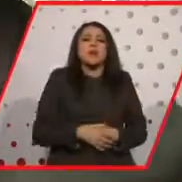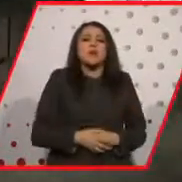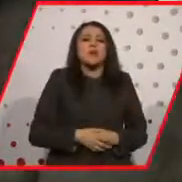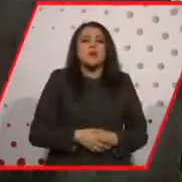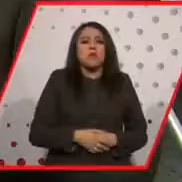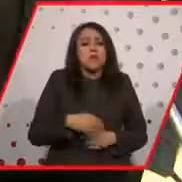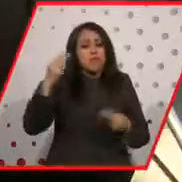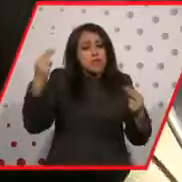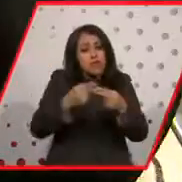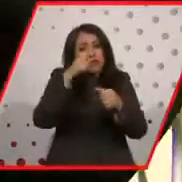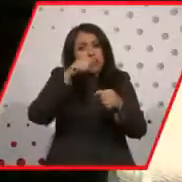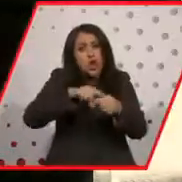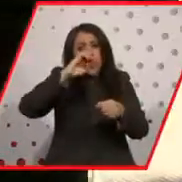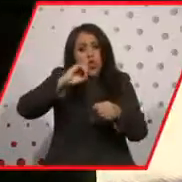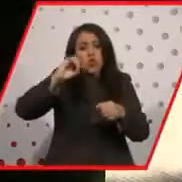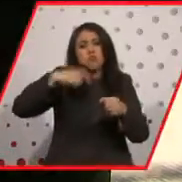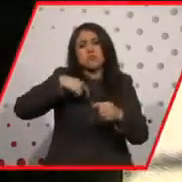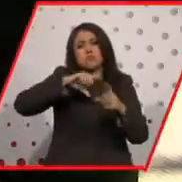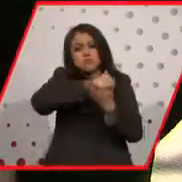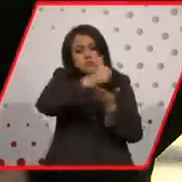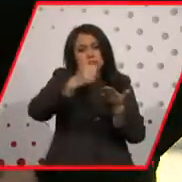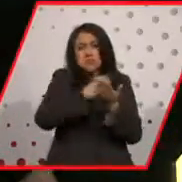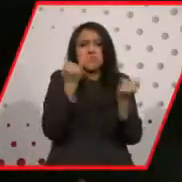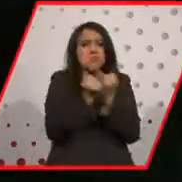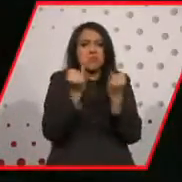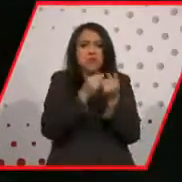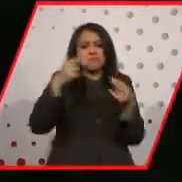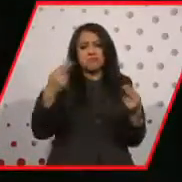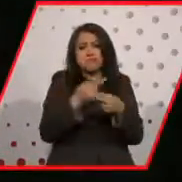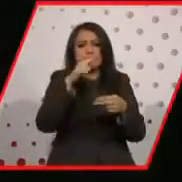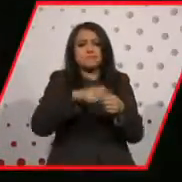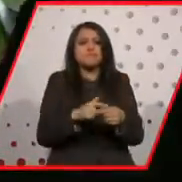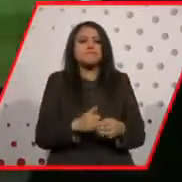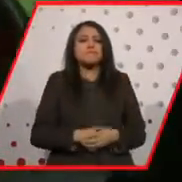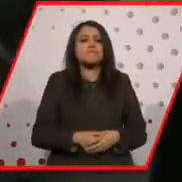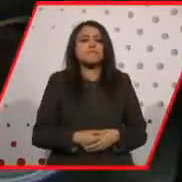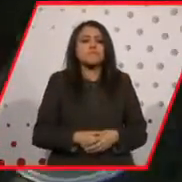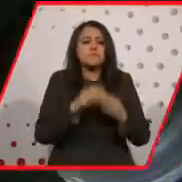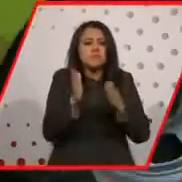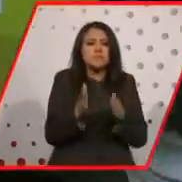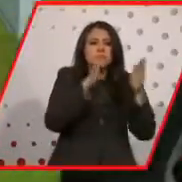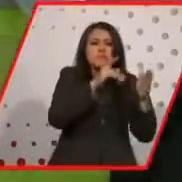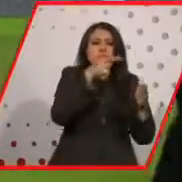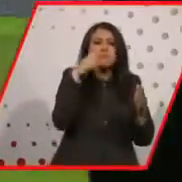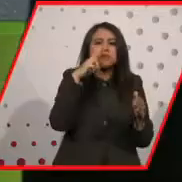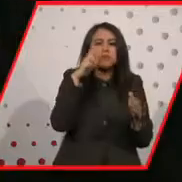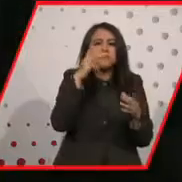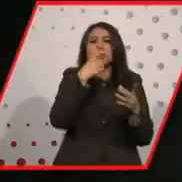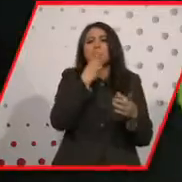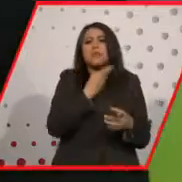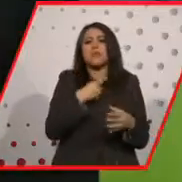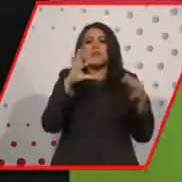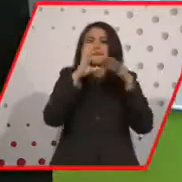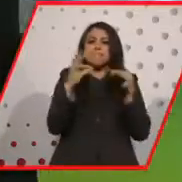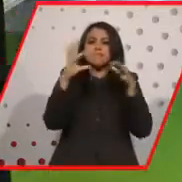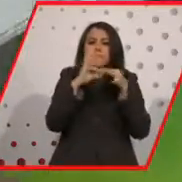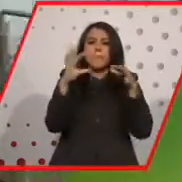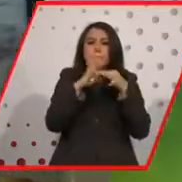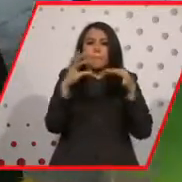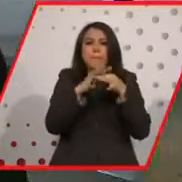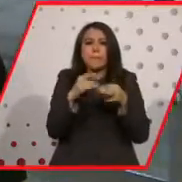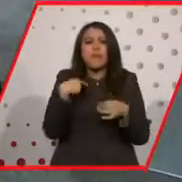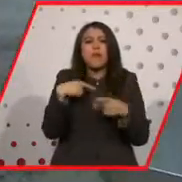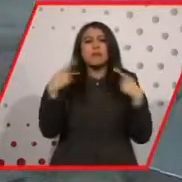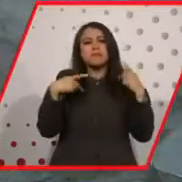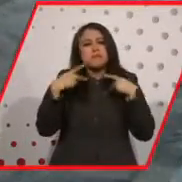nivel nacional en este caso. Perfecto. Y de este lado, Cristian, es donde me comentabas que se da la atención precisamente a